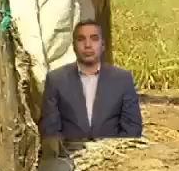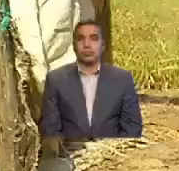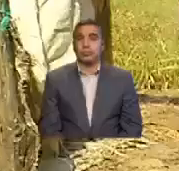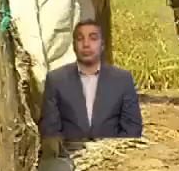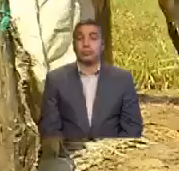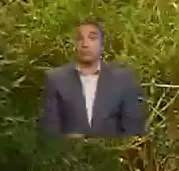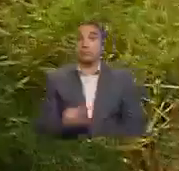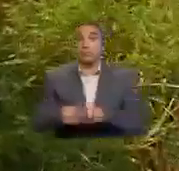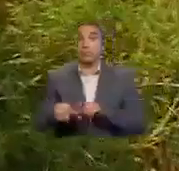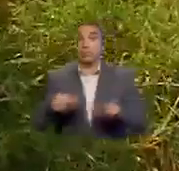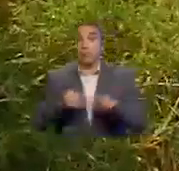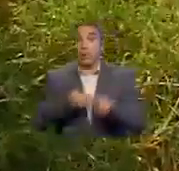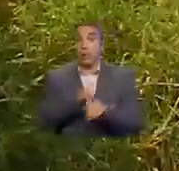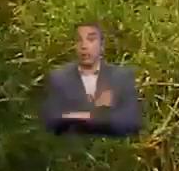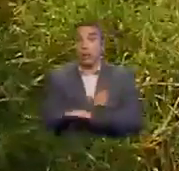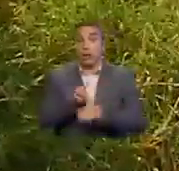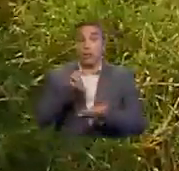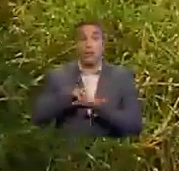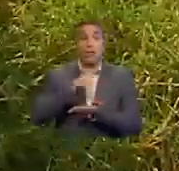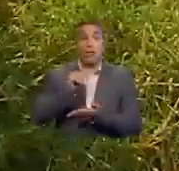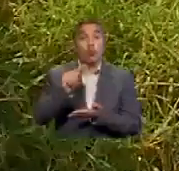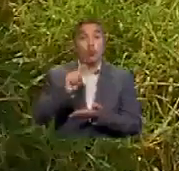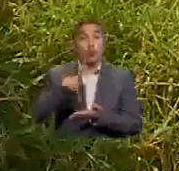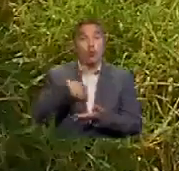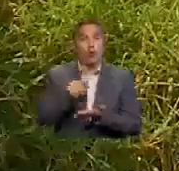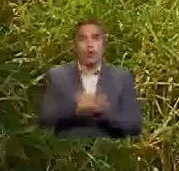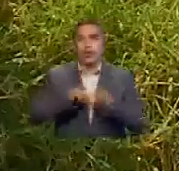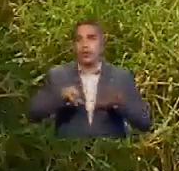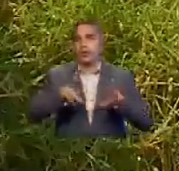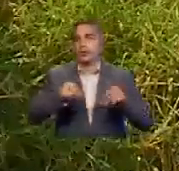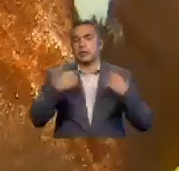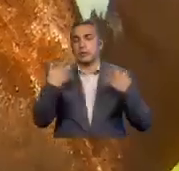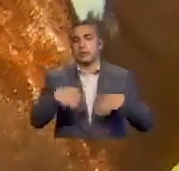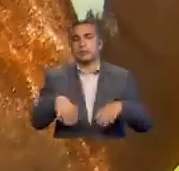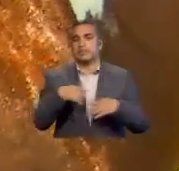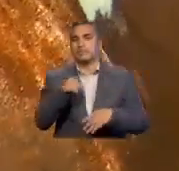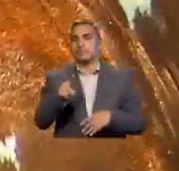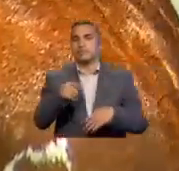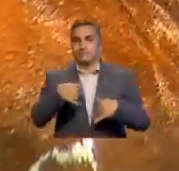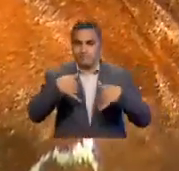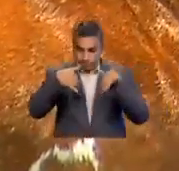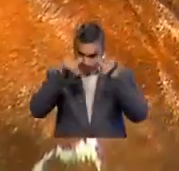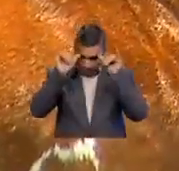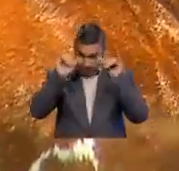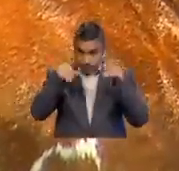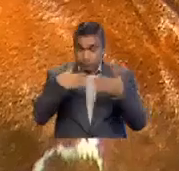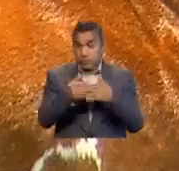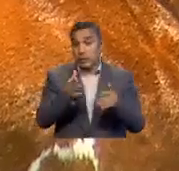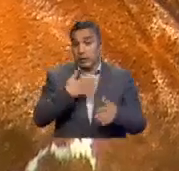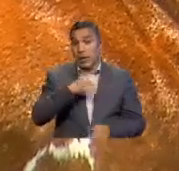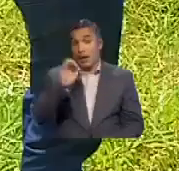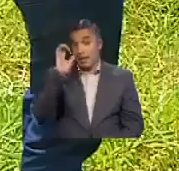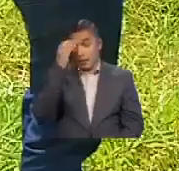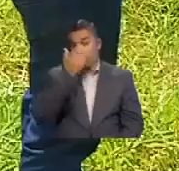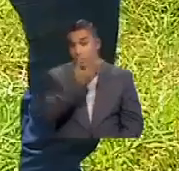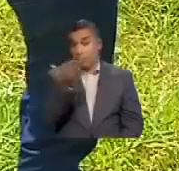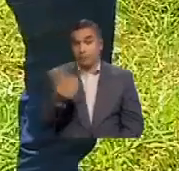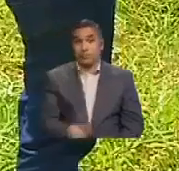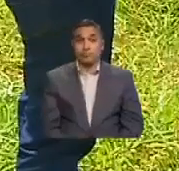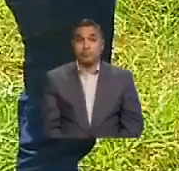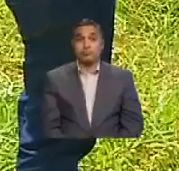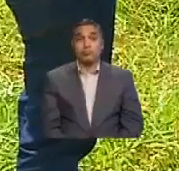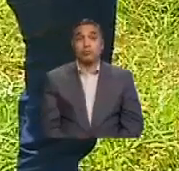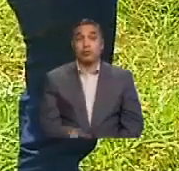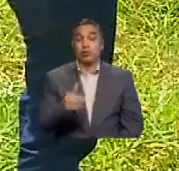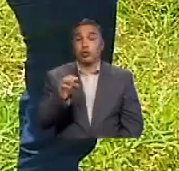En varios recintos de Daule, provincia del Guayas, el robo de ganado vacuno y equinos preocupa a sus pobladores. A